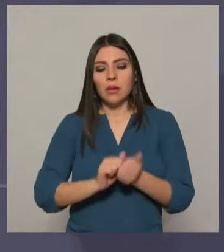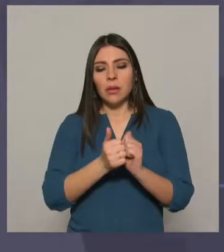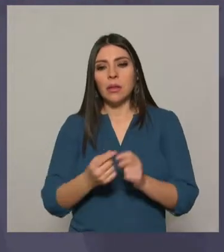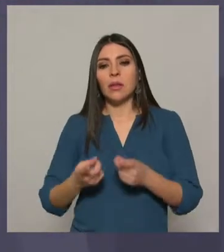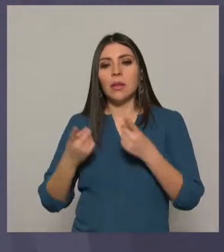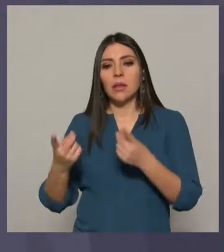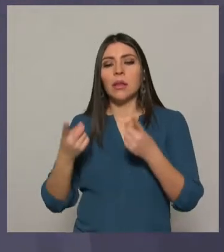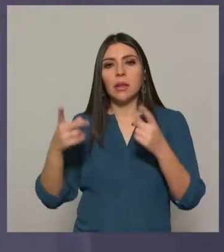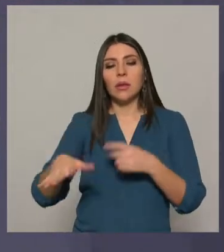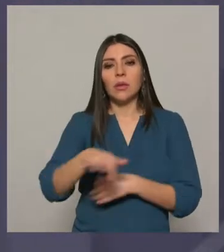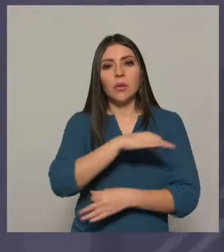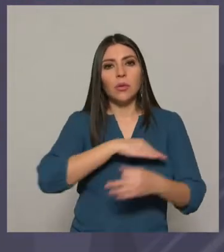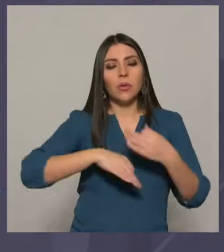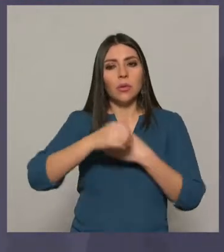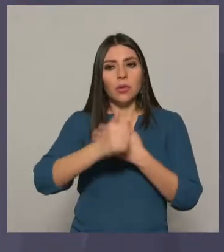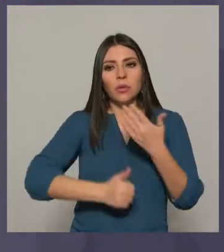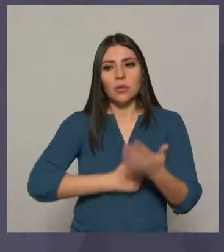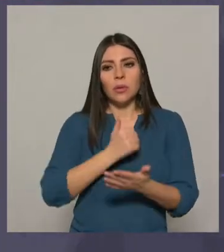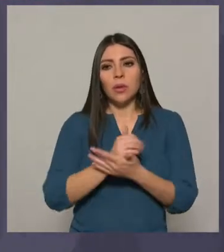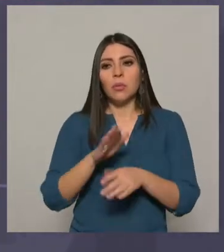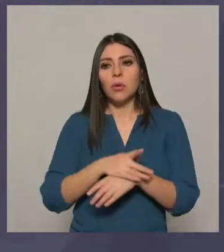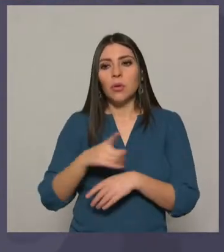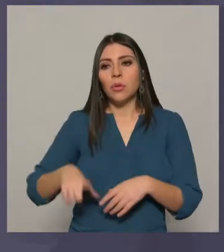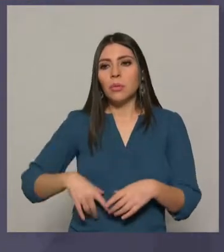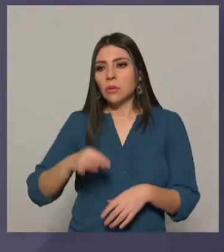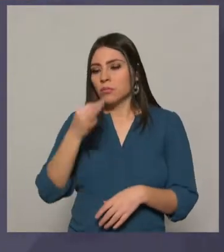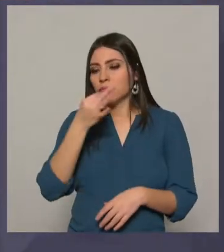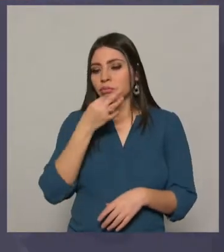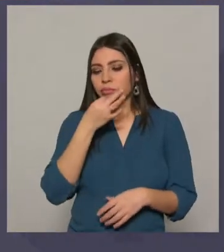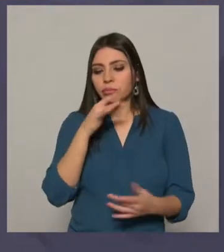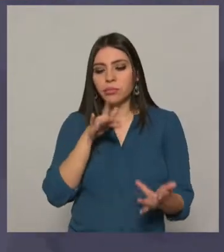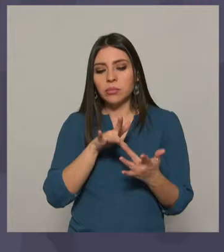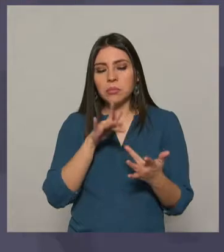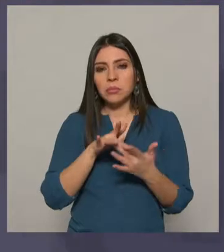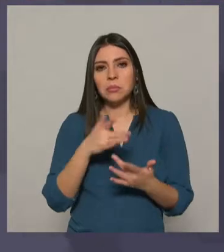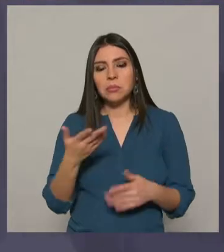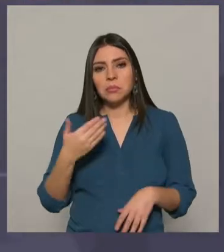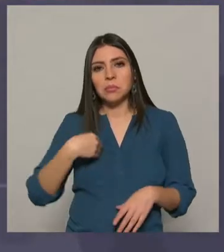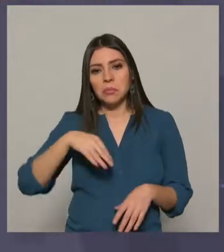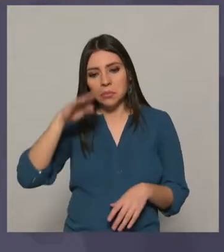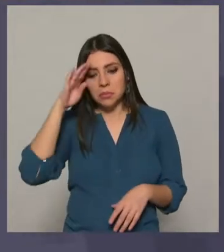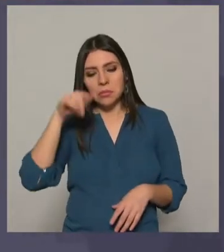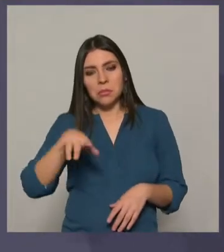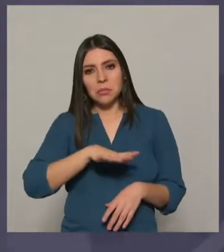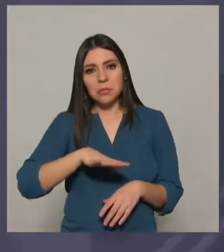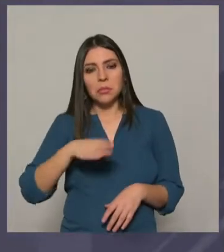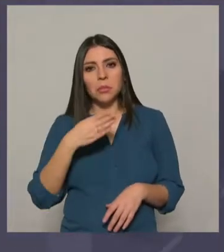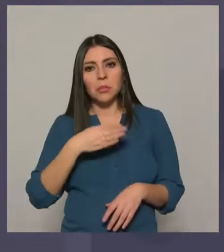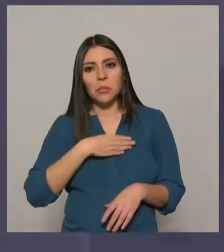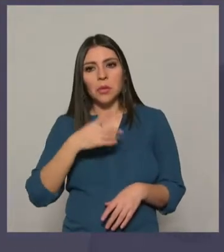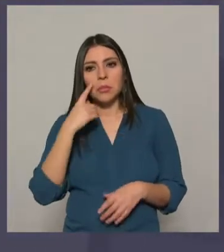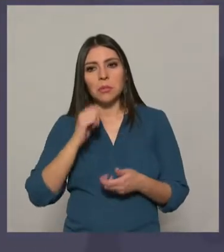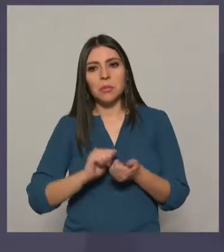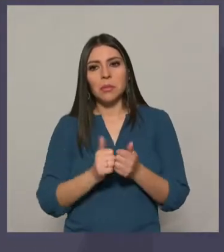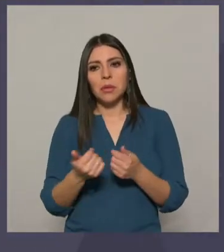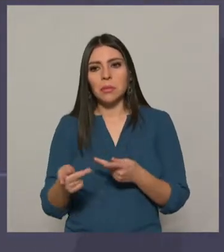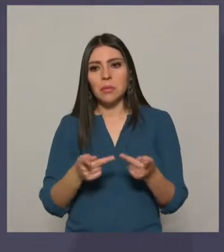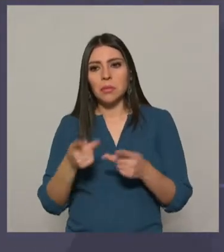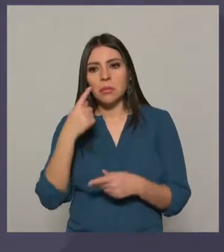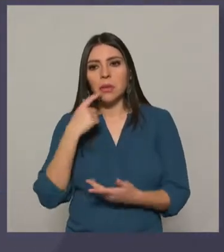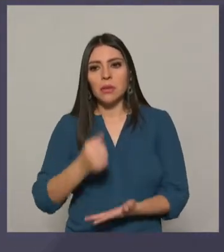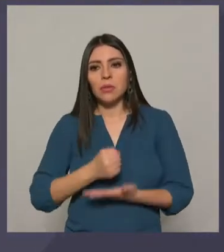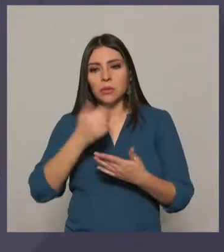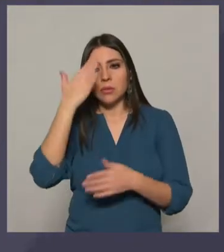los ciudadanos, porque son las autoridades de contacto inmediato. Por lo demás, creo que este es un buen espacio para poder generar las líneas generales para orientar el